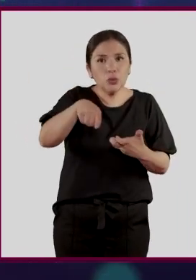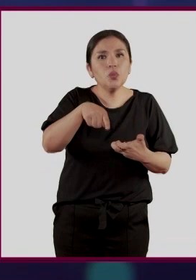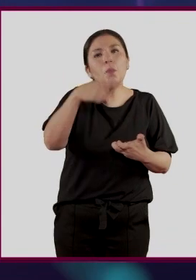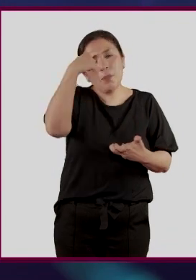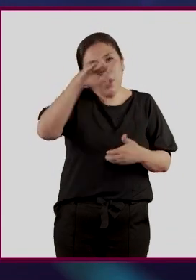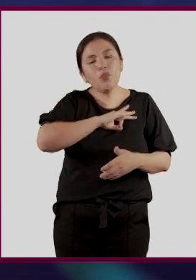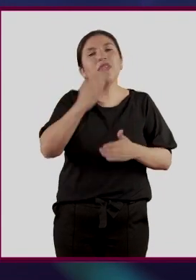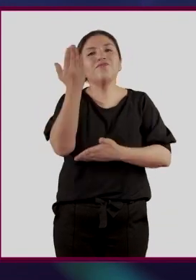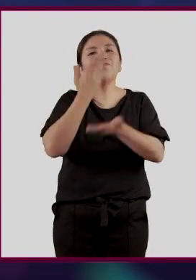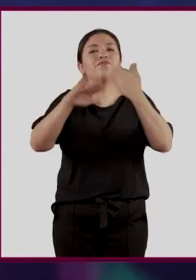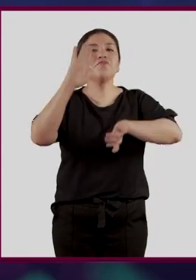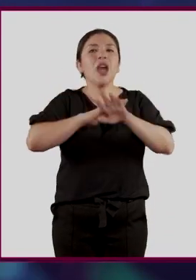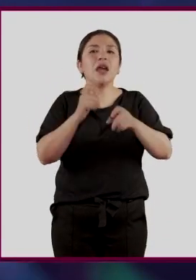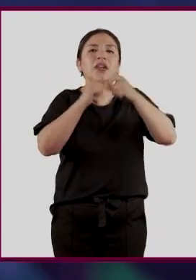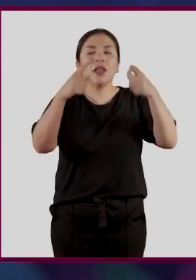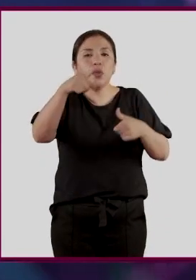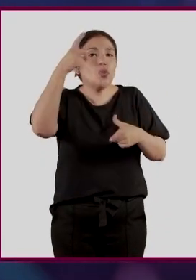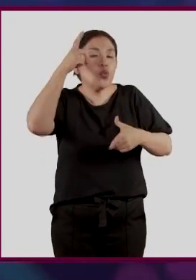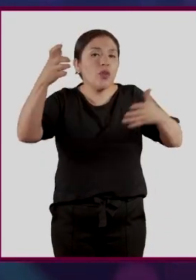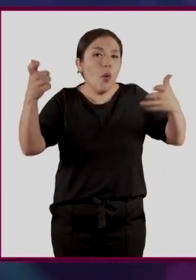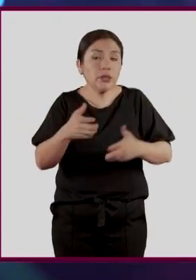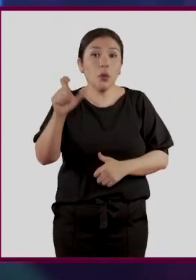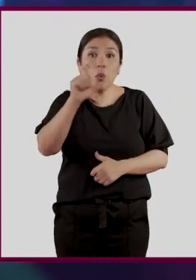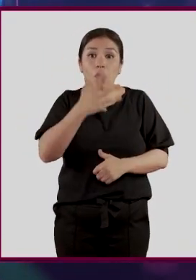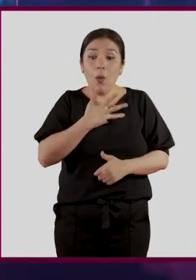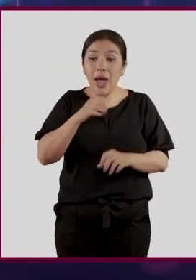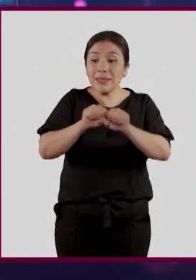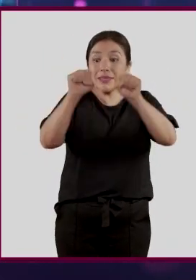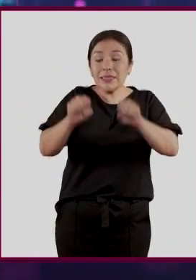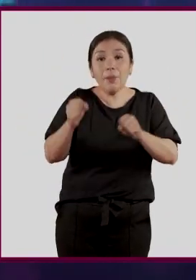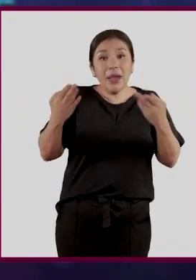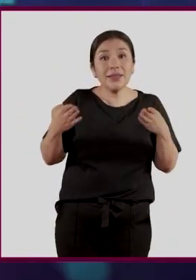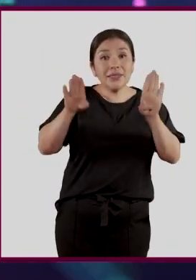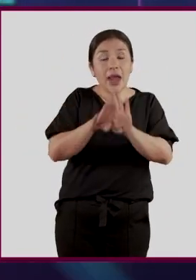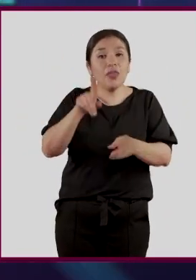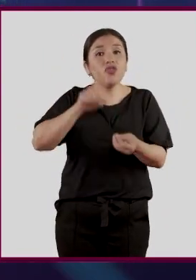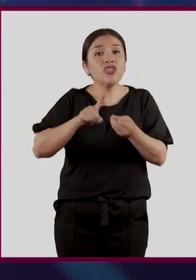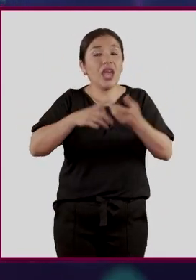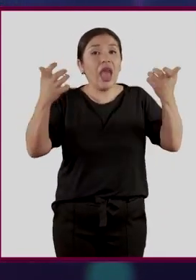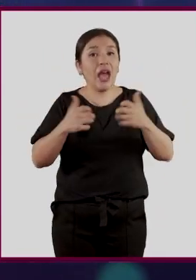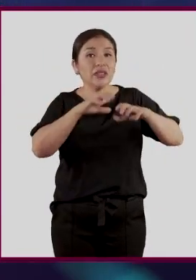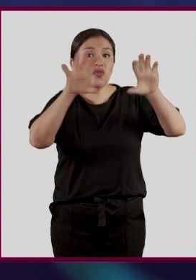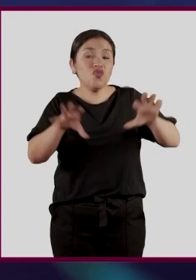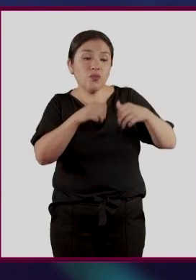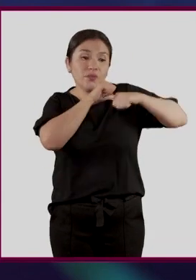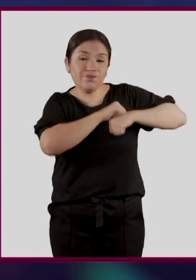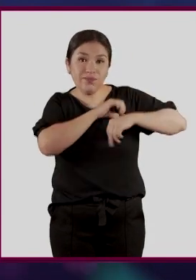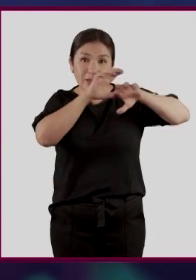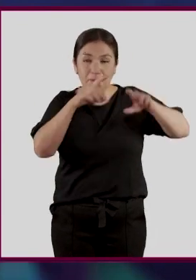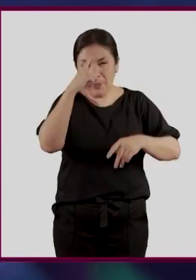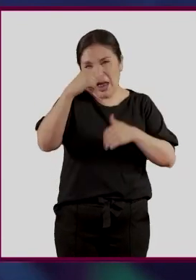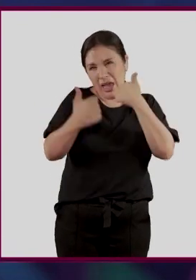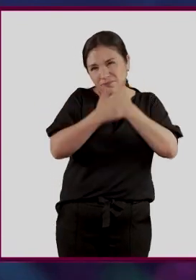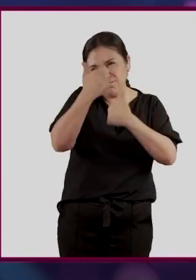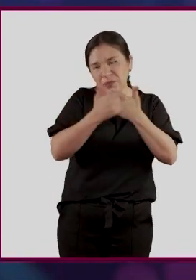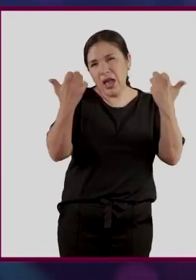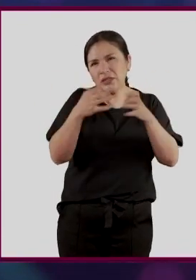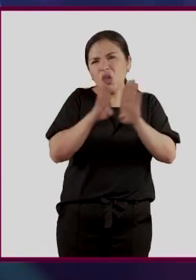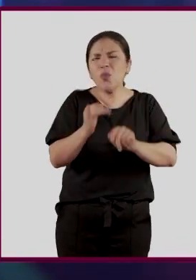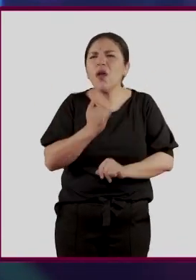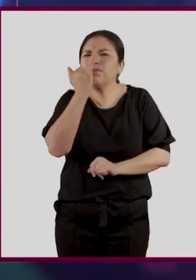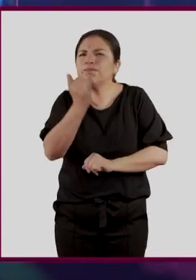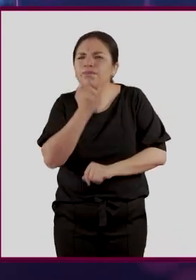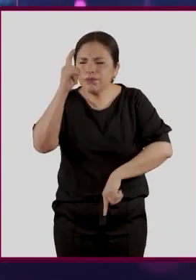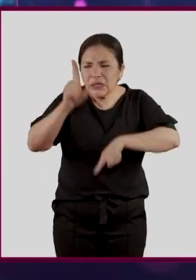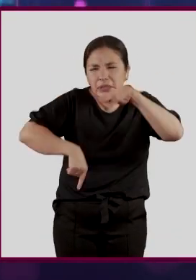también para crecer como programador profesional. Cuando hay un sistema cerrado, la compañía es la que se encarga de resolver errores o problemas de